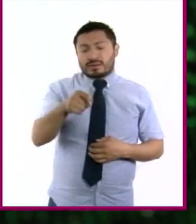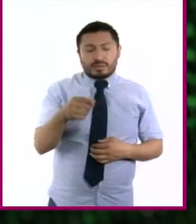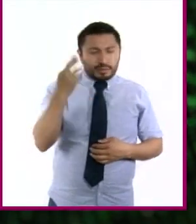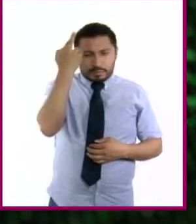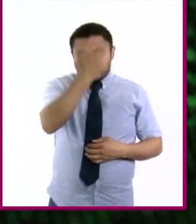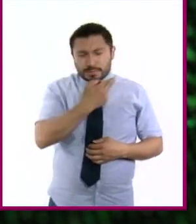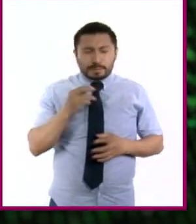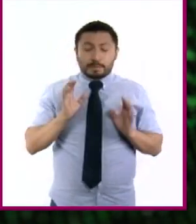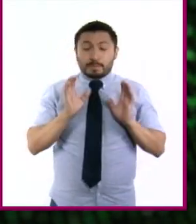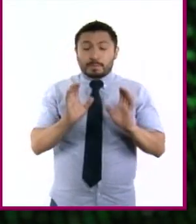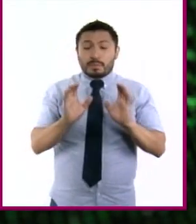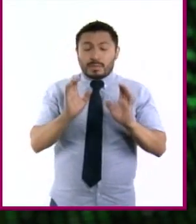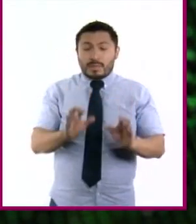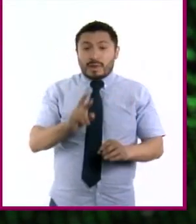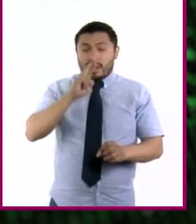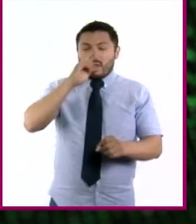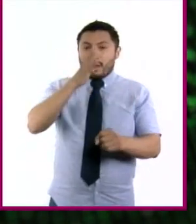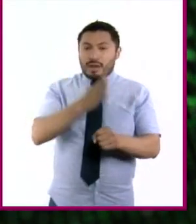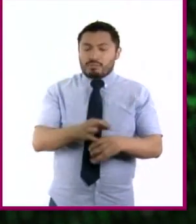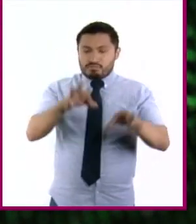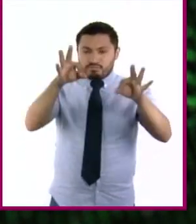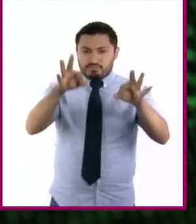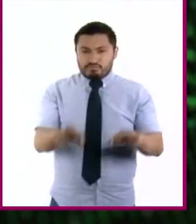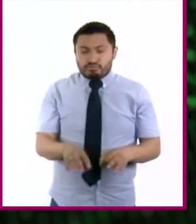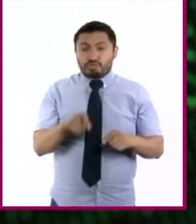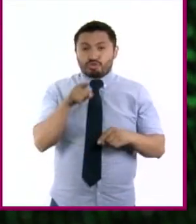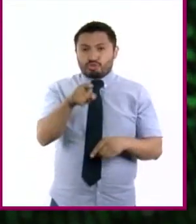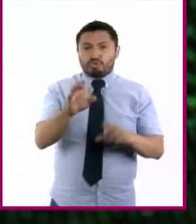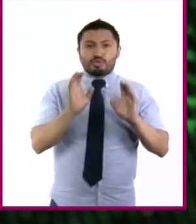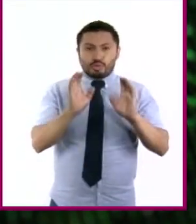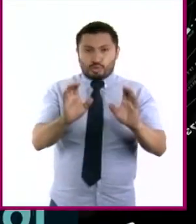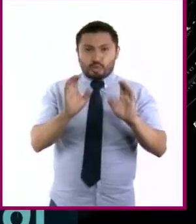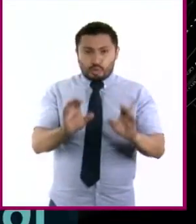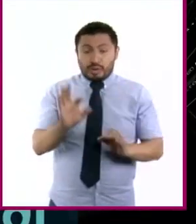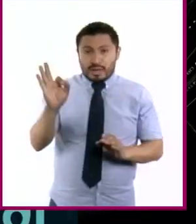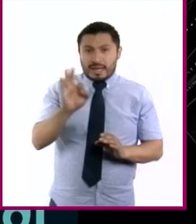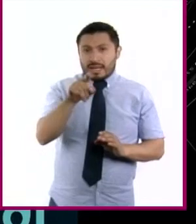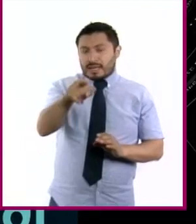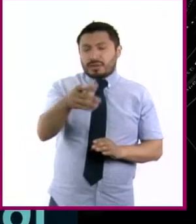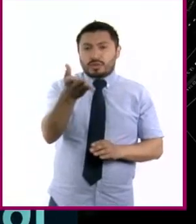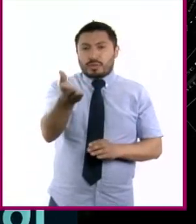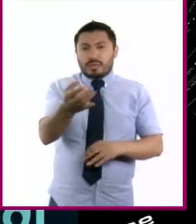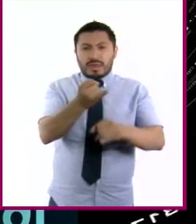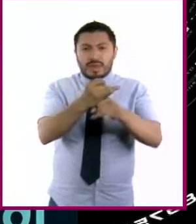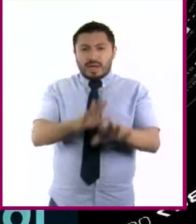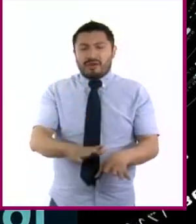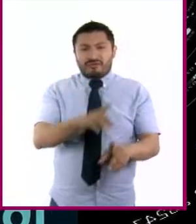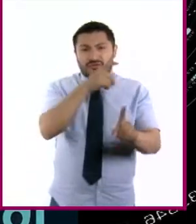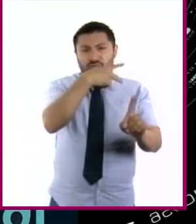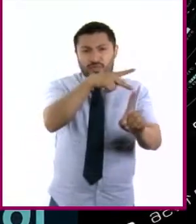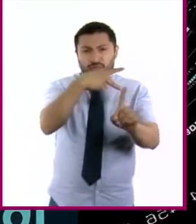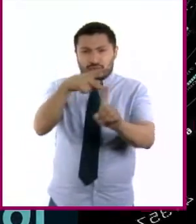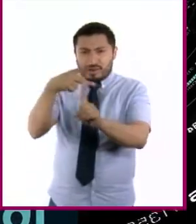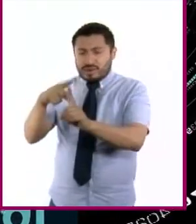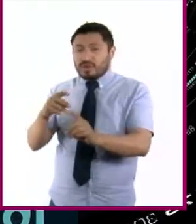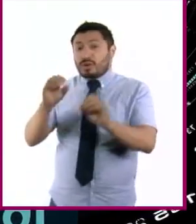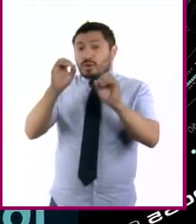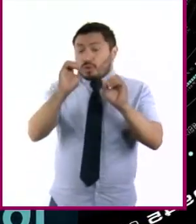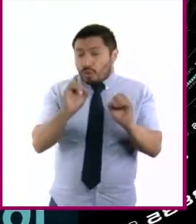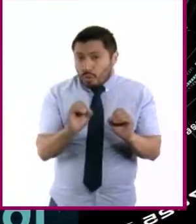cuidadosa y responsable. Ten mucho cuidado si pides datos personales, y si los